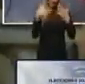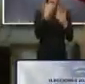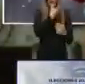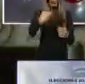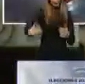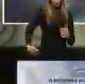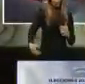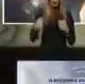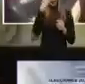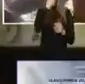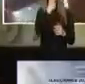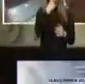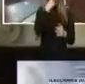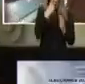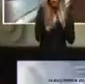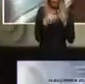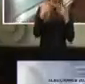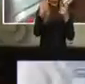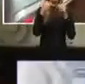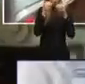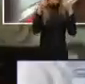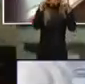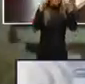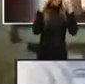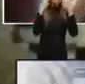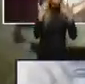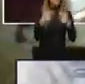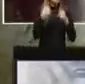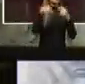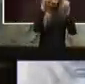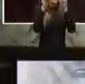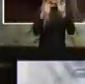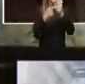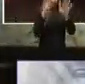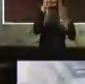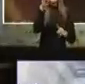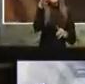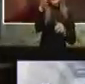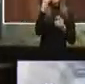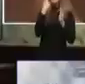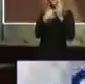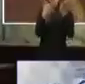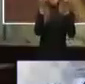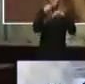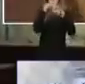Bernardo Arévalo. Así que estamos muy pendientes, vamos a ir con María René, ya tiene más información.